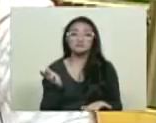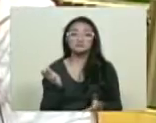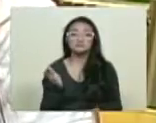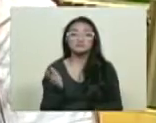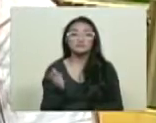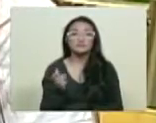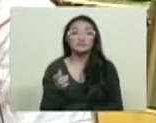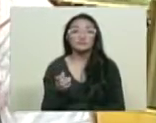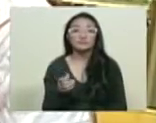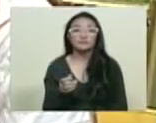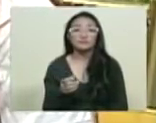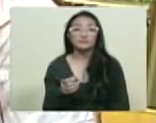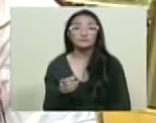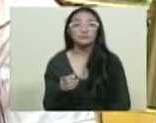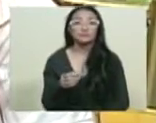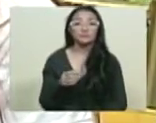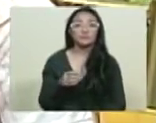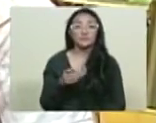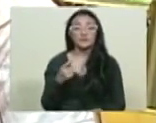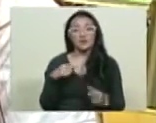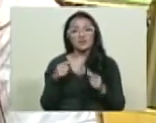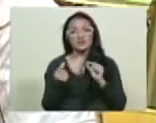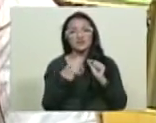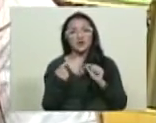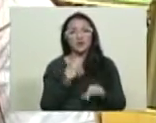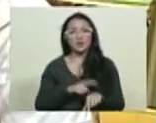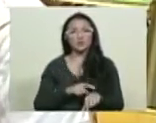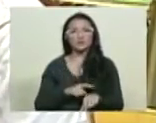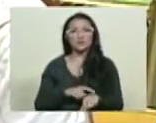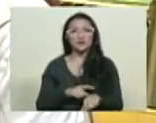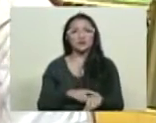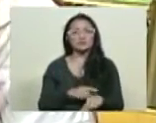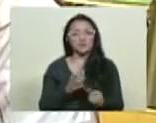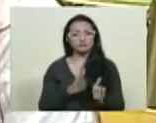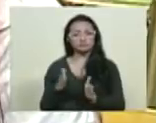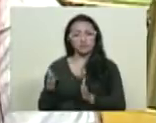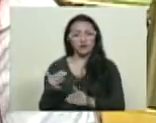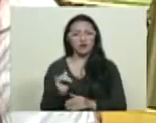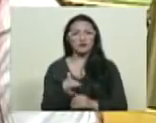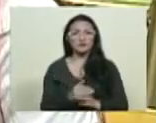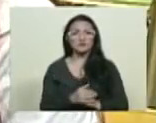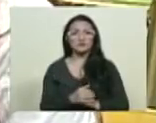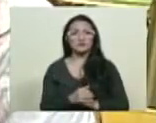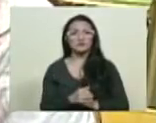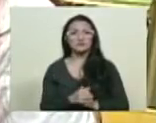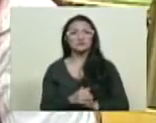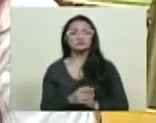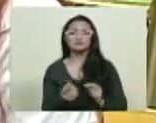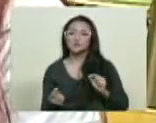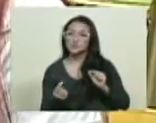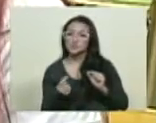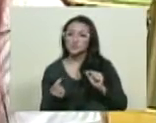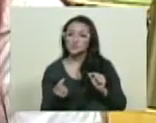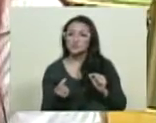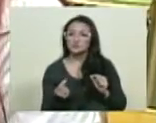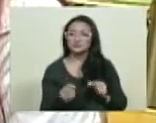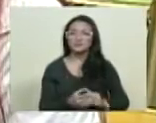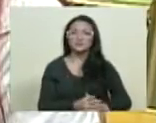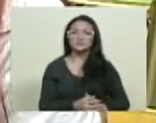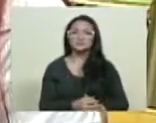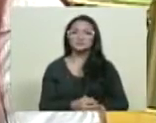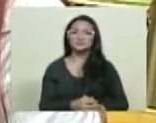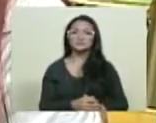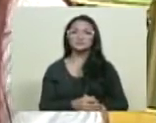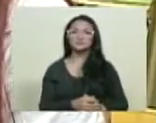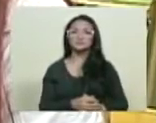está estipulado en este espacio de diálogo un tiempo si tiene un lapso sí esto se ha hablado si se someterían estos